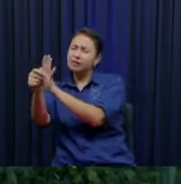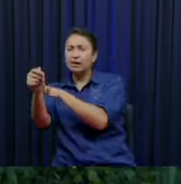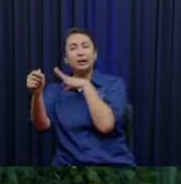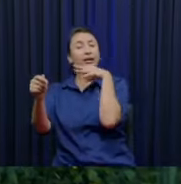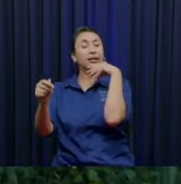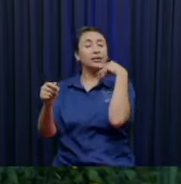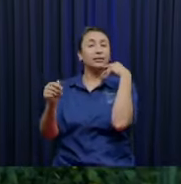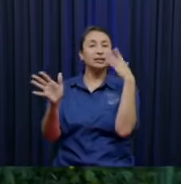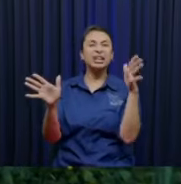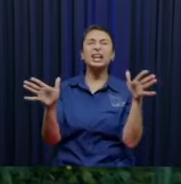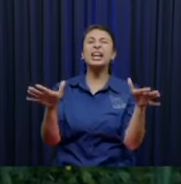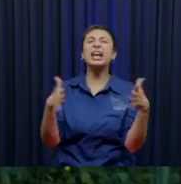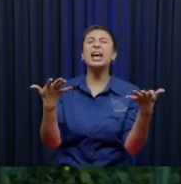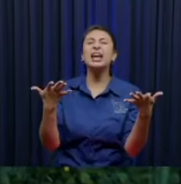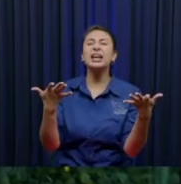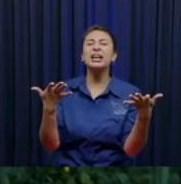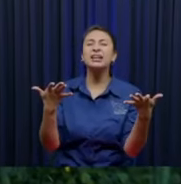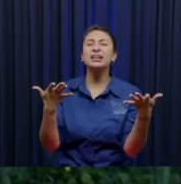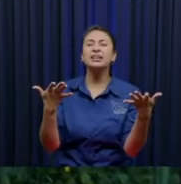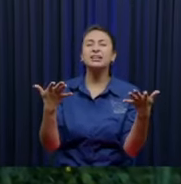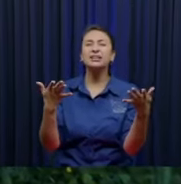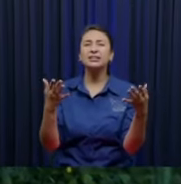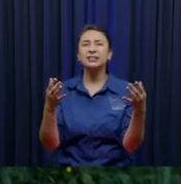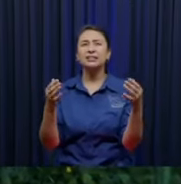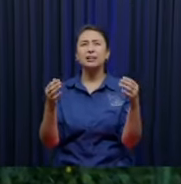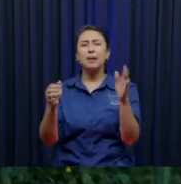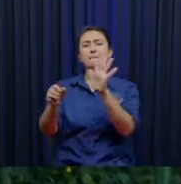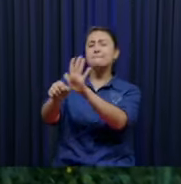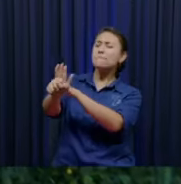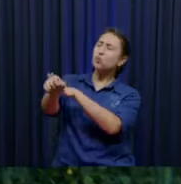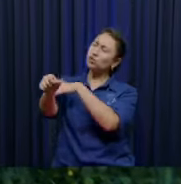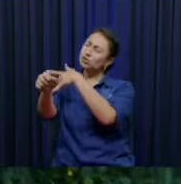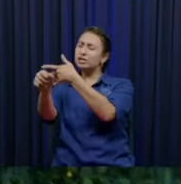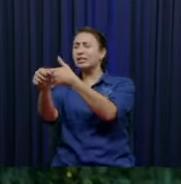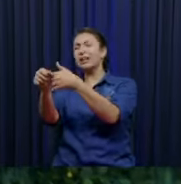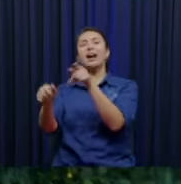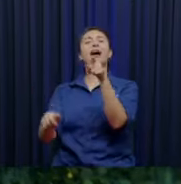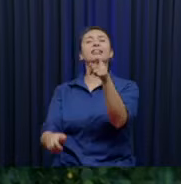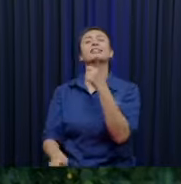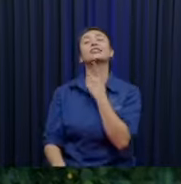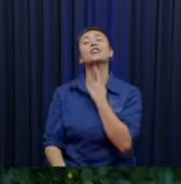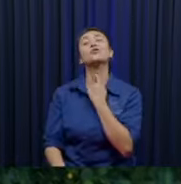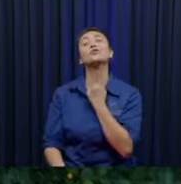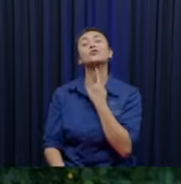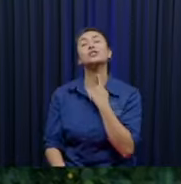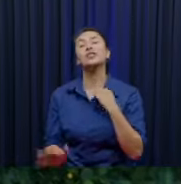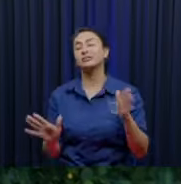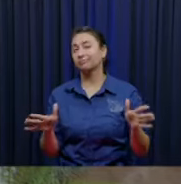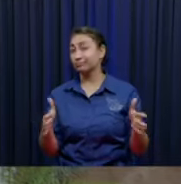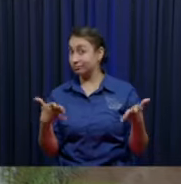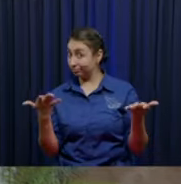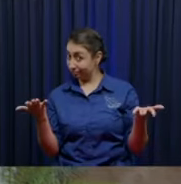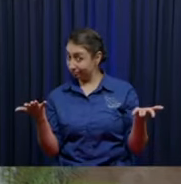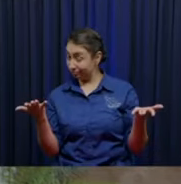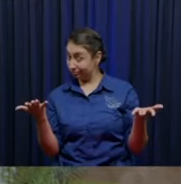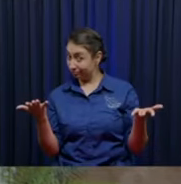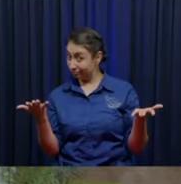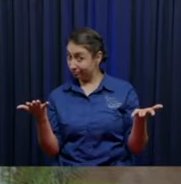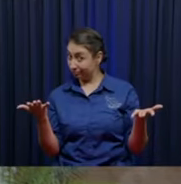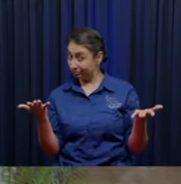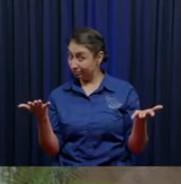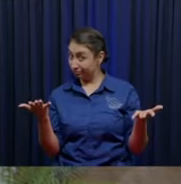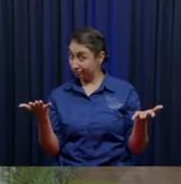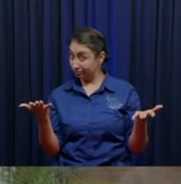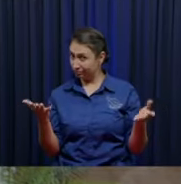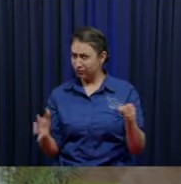genios y que dijeron cosas extraordinarias y que le cantaron al amor, a la mujer,